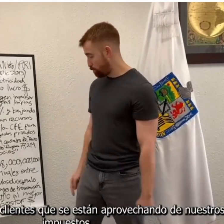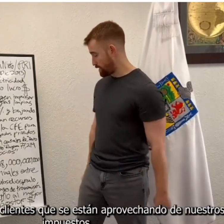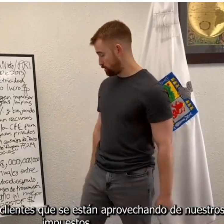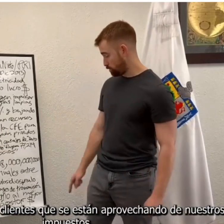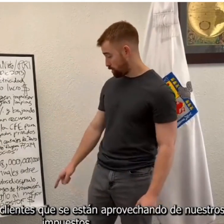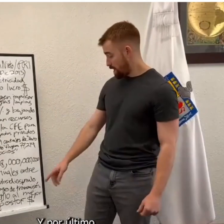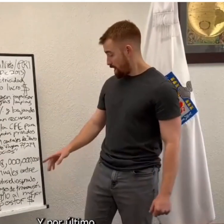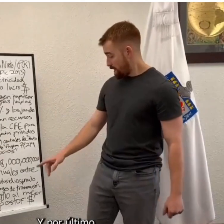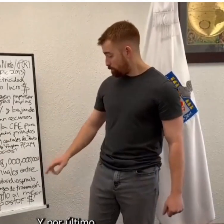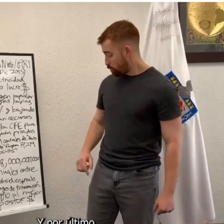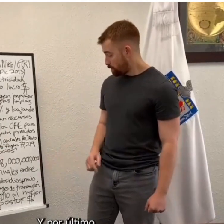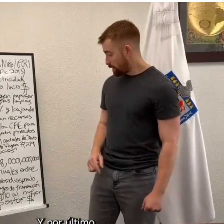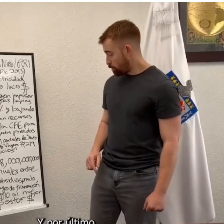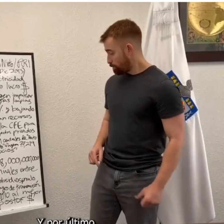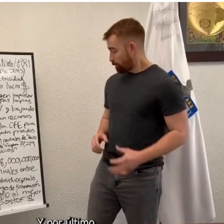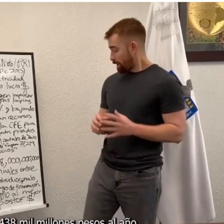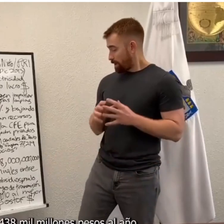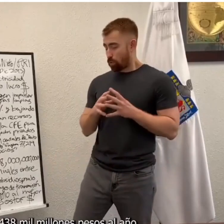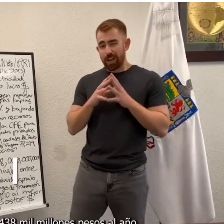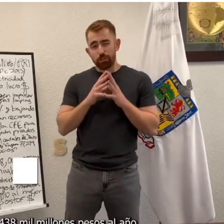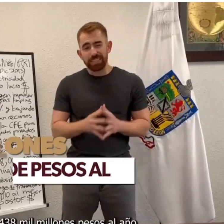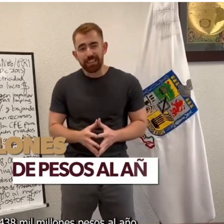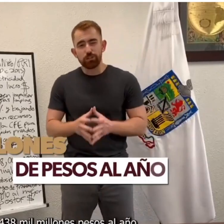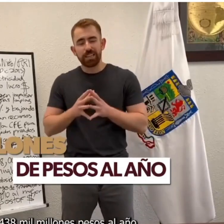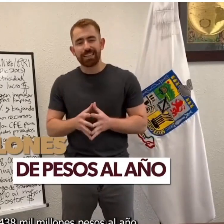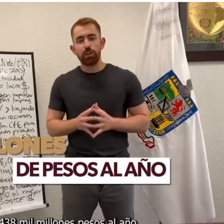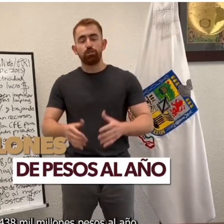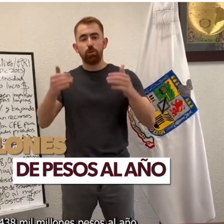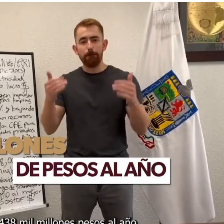nuestros impuestos. Y por último,